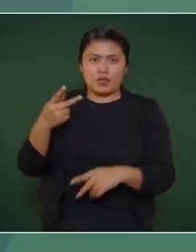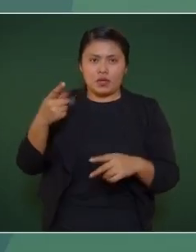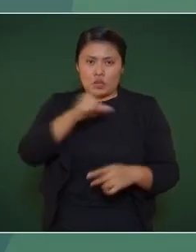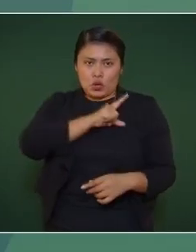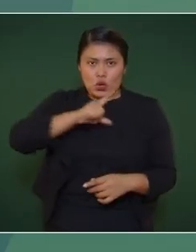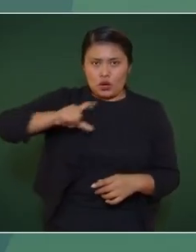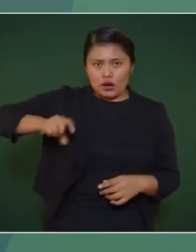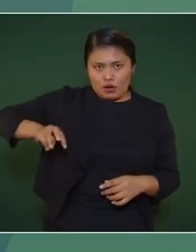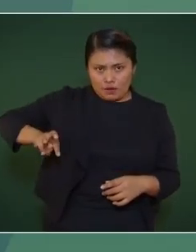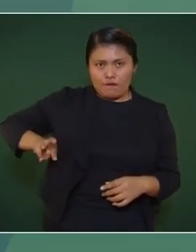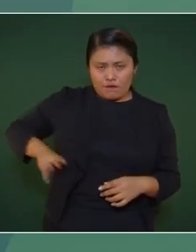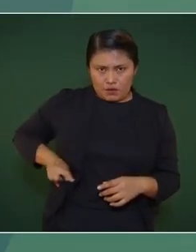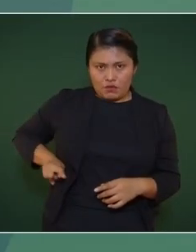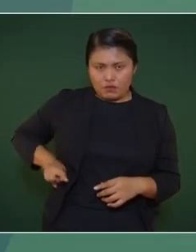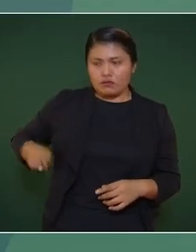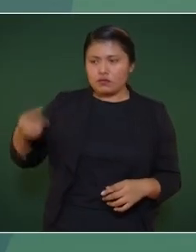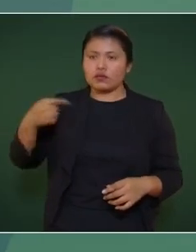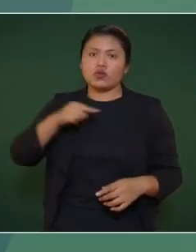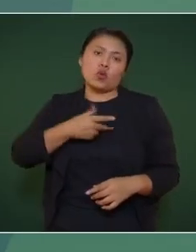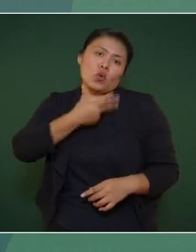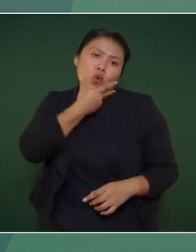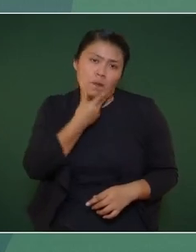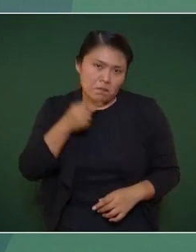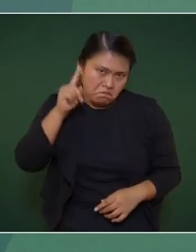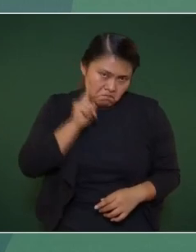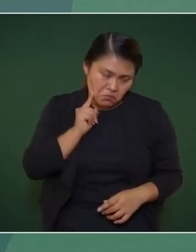gobernadores, gobernadoras,